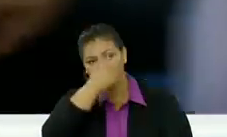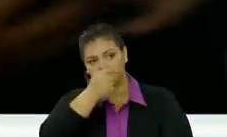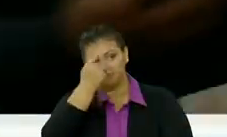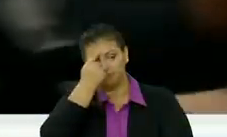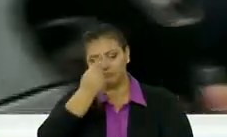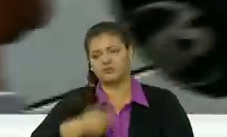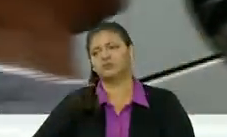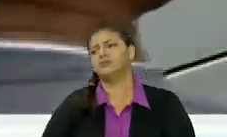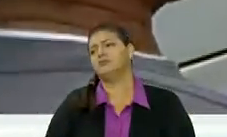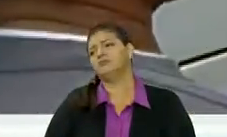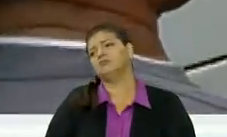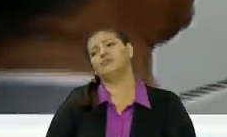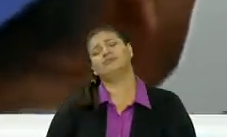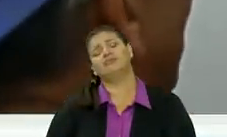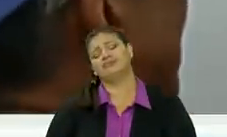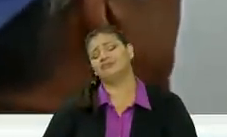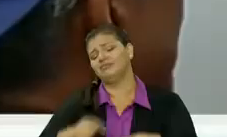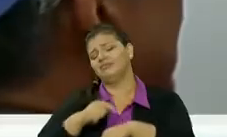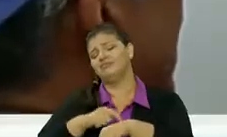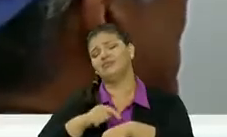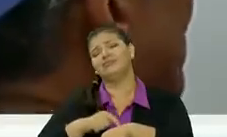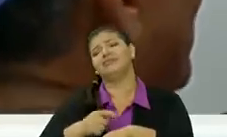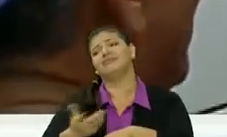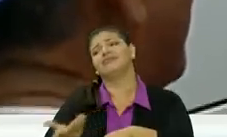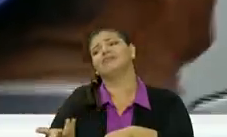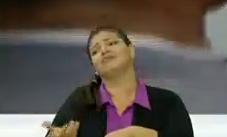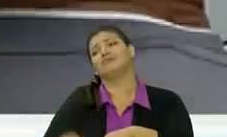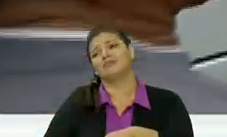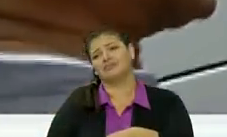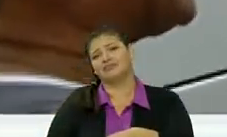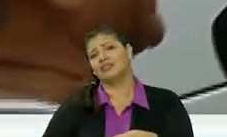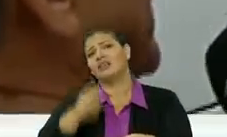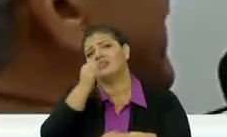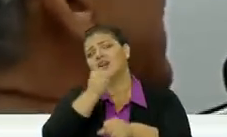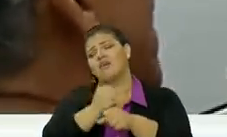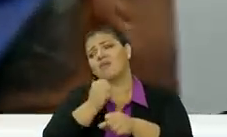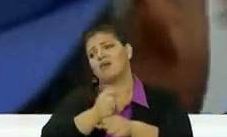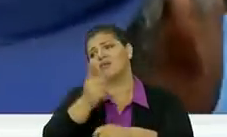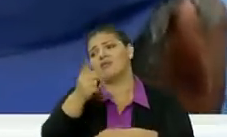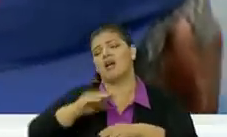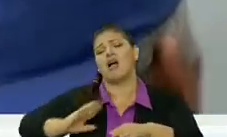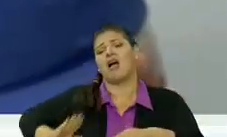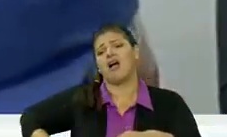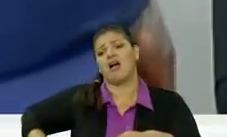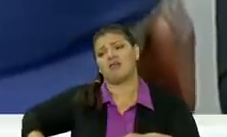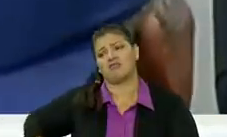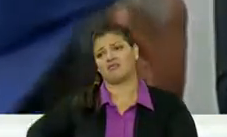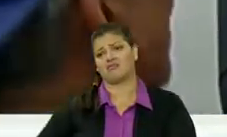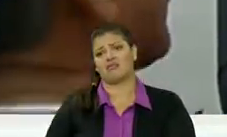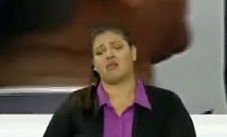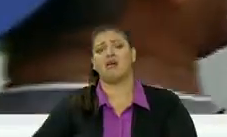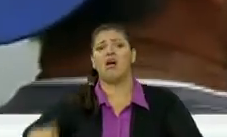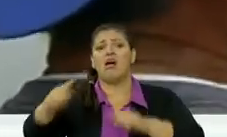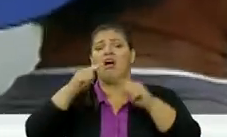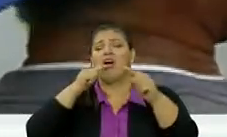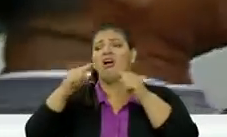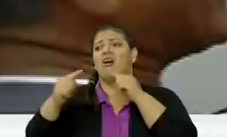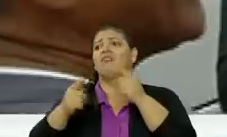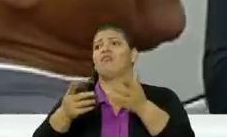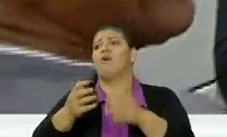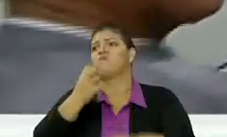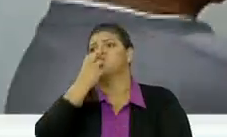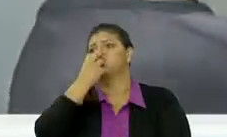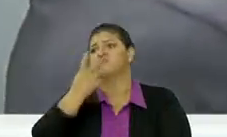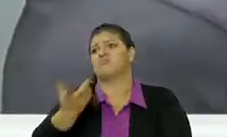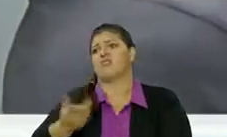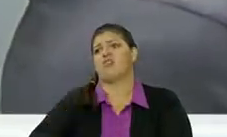atrasado al trabajo a veces. Caramba. Sí. ¿Y ahora? Ahora, hay que tiene que tener un buen televisor de jefe para que me vea por lo que estaba. Dígale ahí que va a